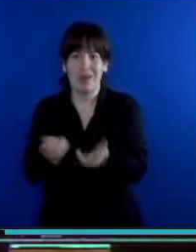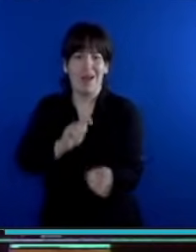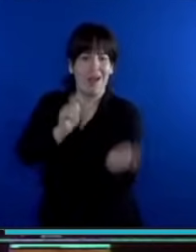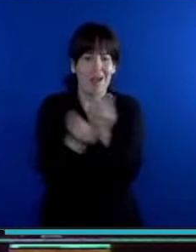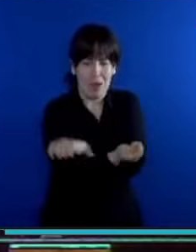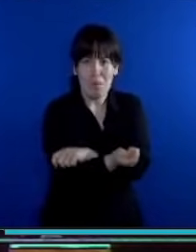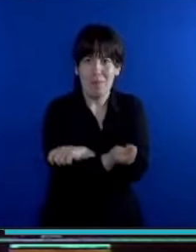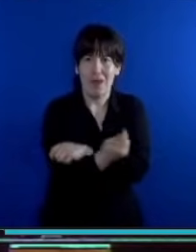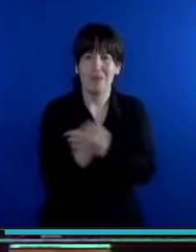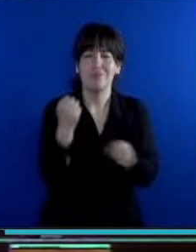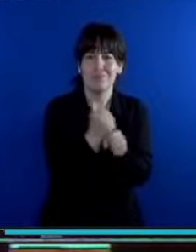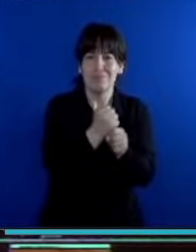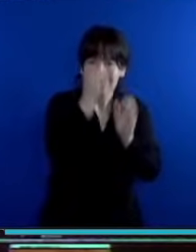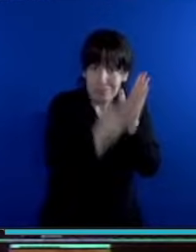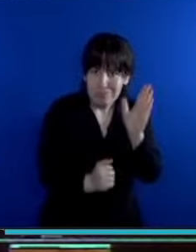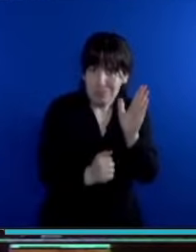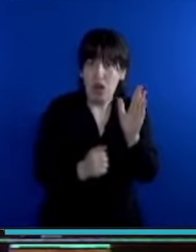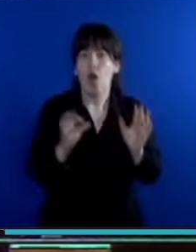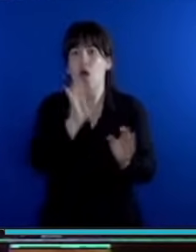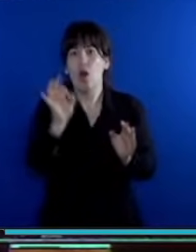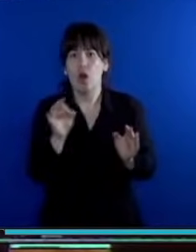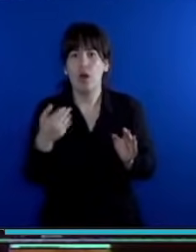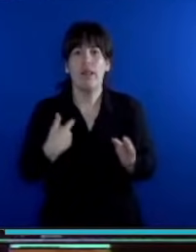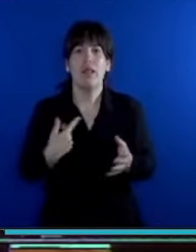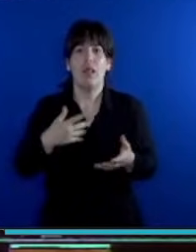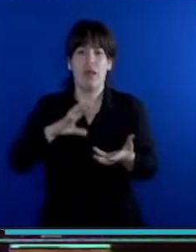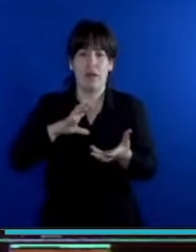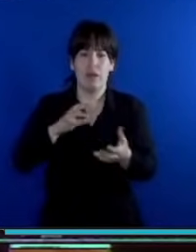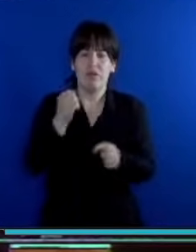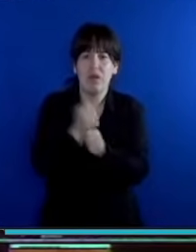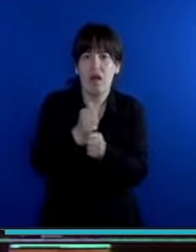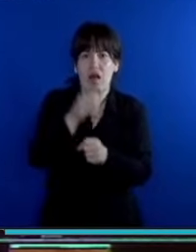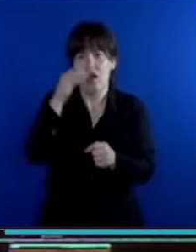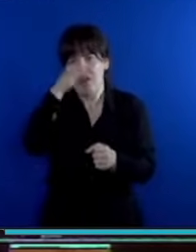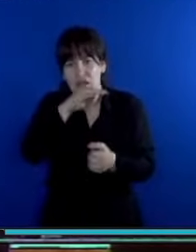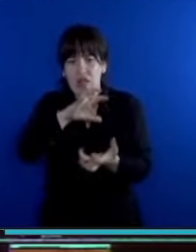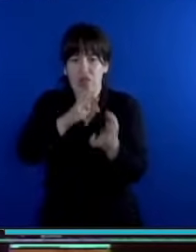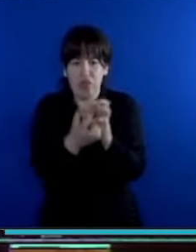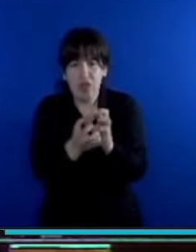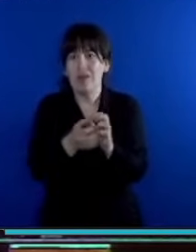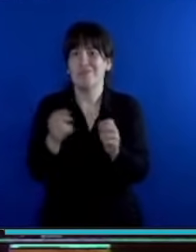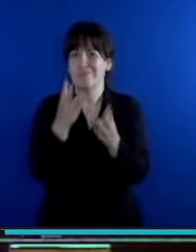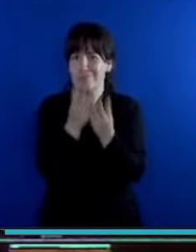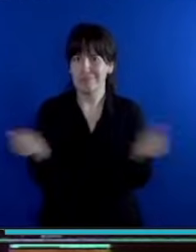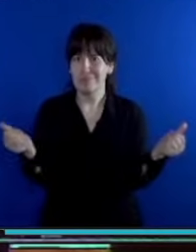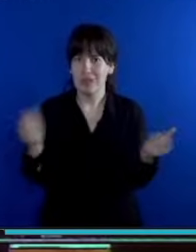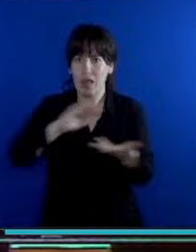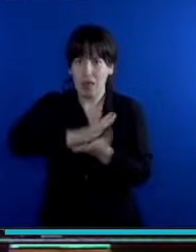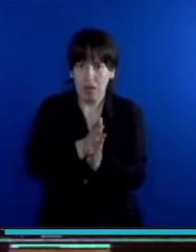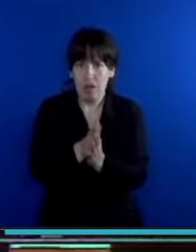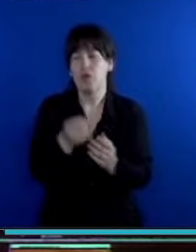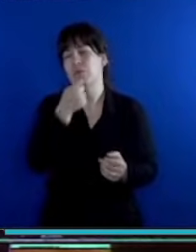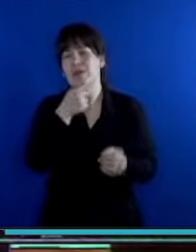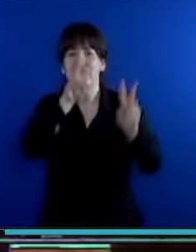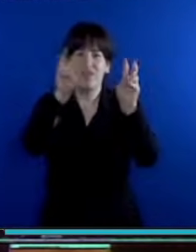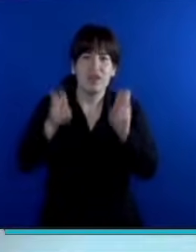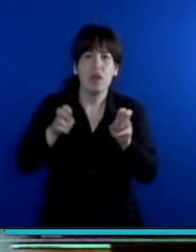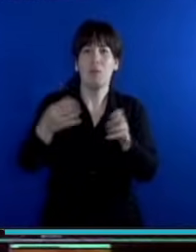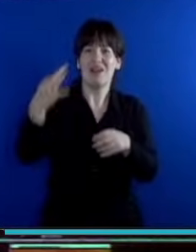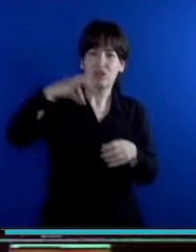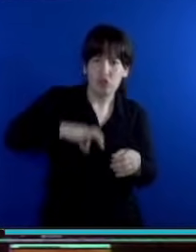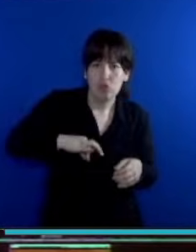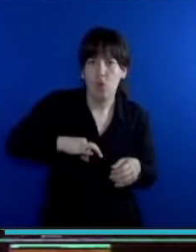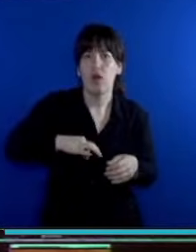el fin de la precarización laboral, o si, por ejemplo, en materia de sueldos, en materia